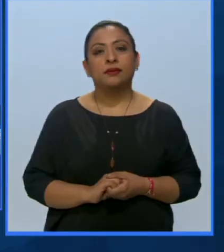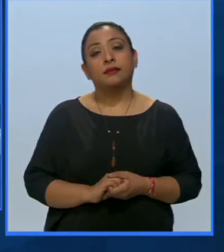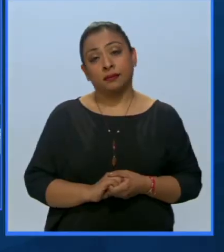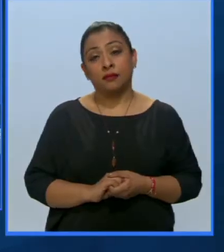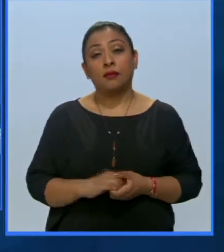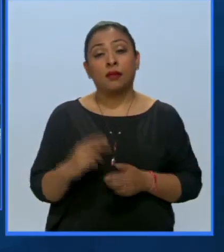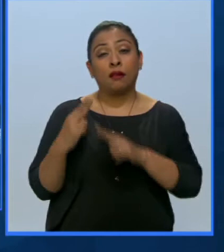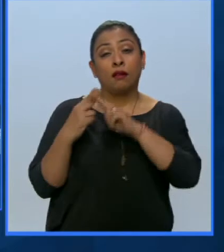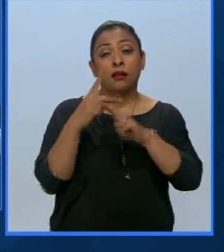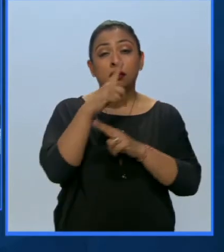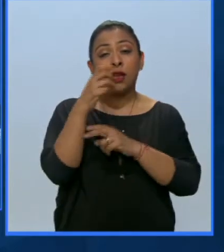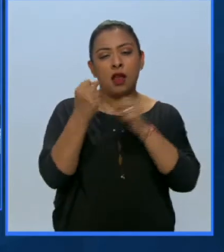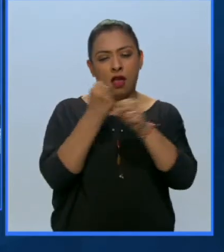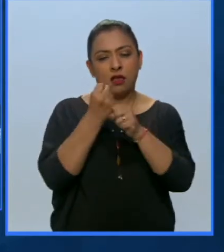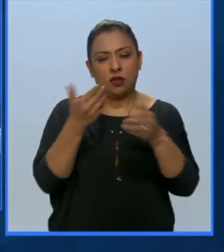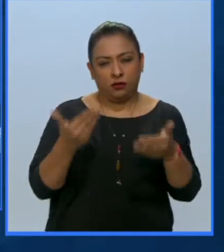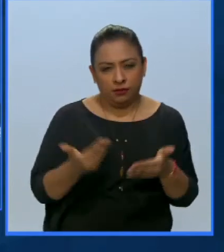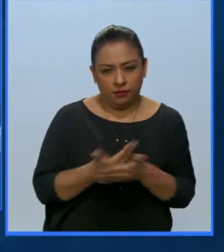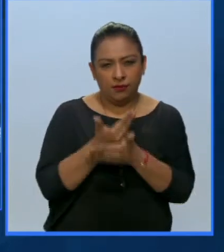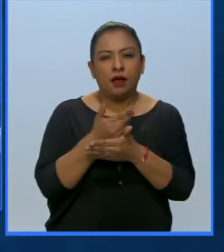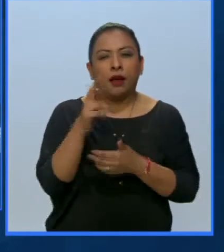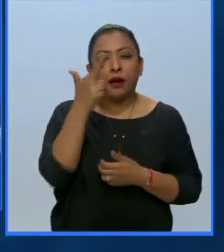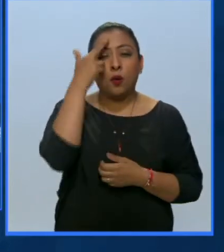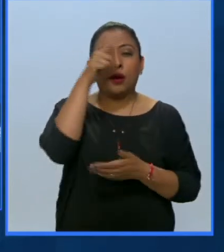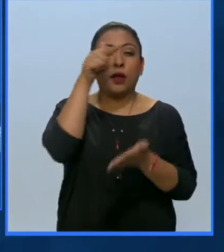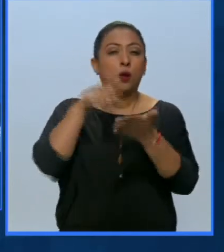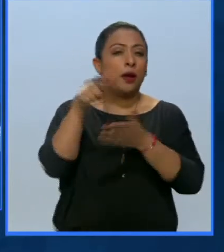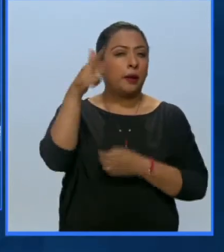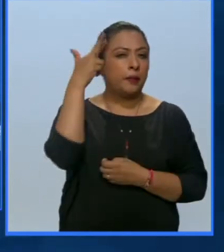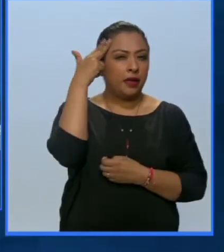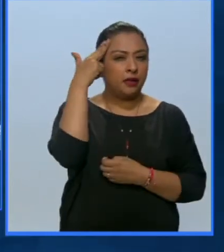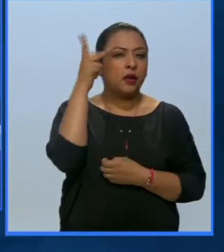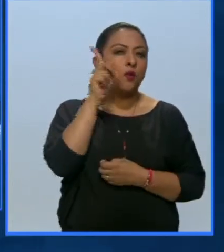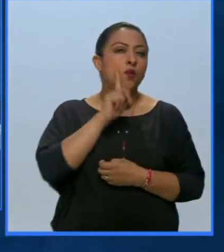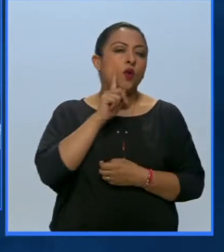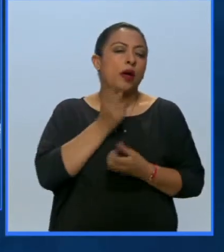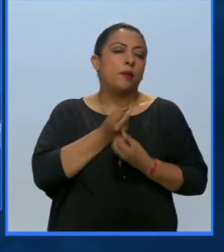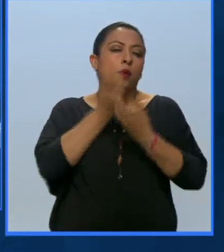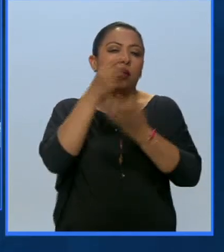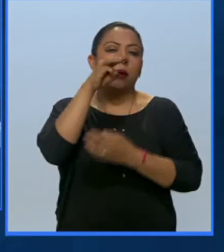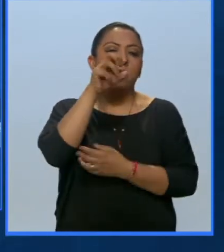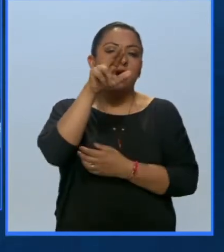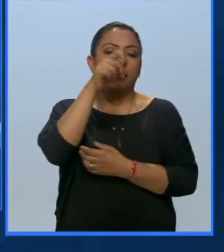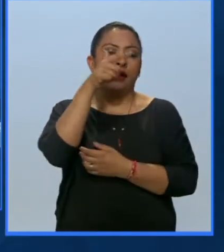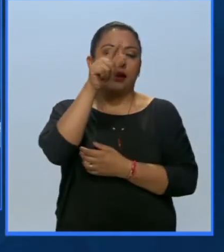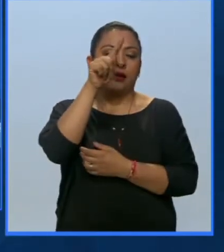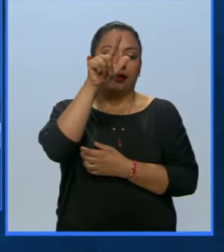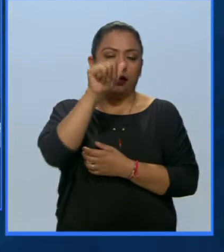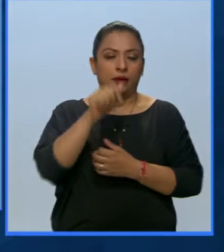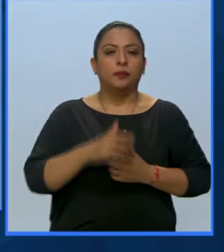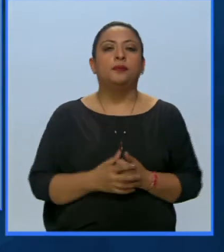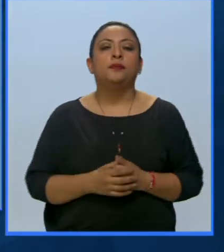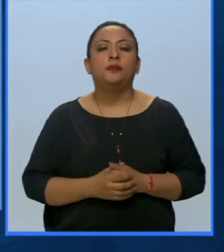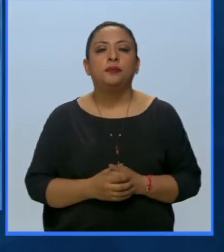A 100 años de su natalicio, recuerdan en Bellas Artes a la poeta Margarita Michelena.